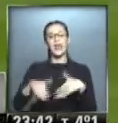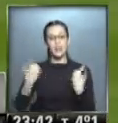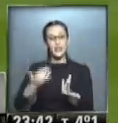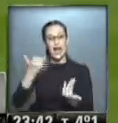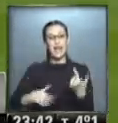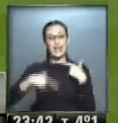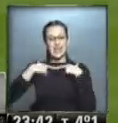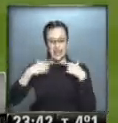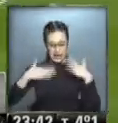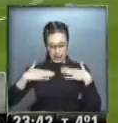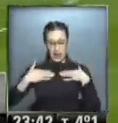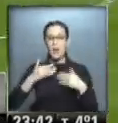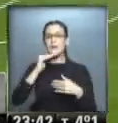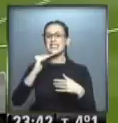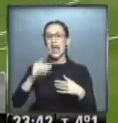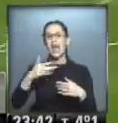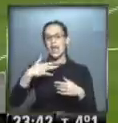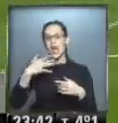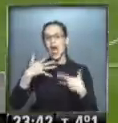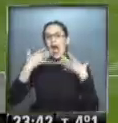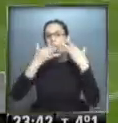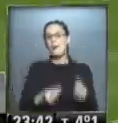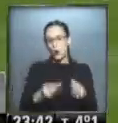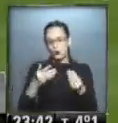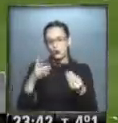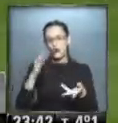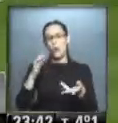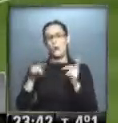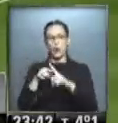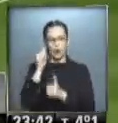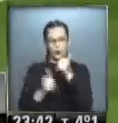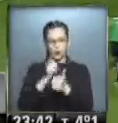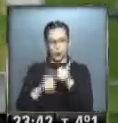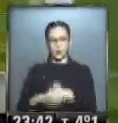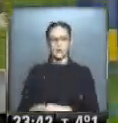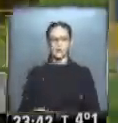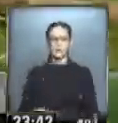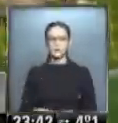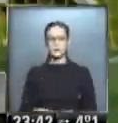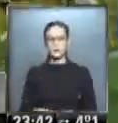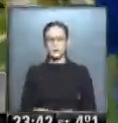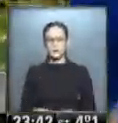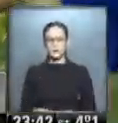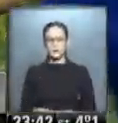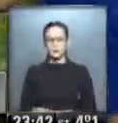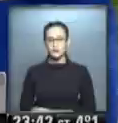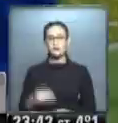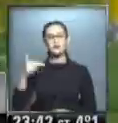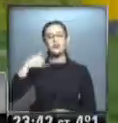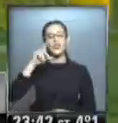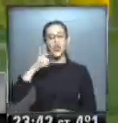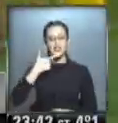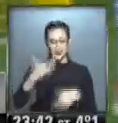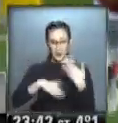remera de Newell's. Así arrancaba el partido. Iban a ir pocos minutos del encuentro, 4 tan solo, de la primera etapa, y Nicolás Blandi aparecía por